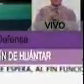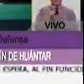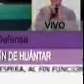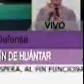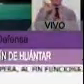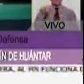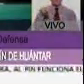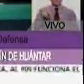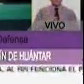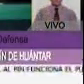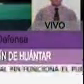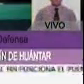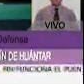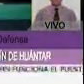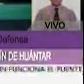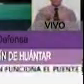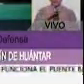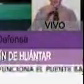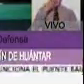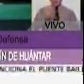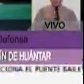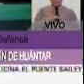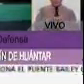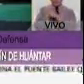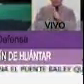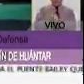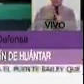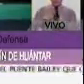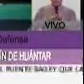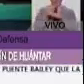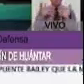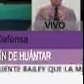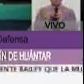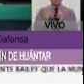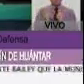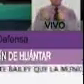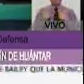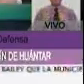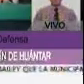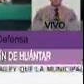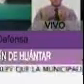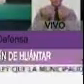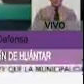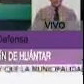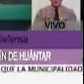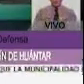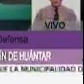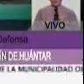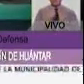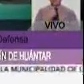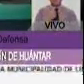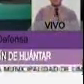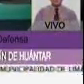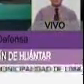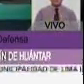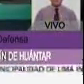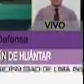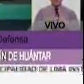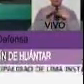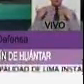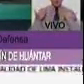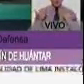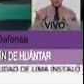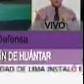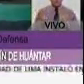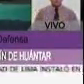Huántar. Porque sin duda alguna, detrás de esto, lo que pretenden es